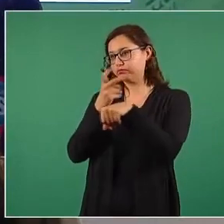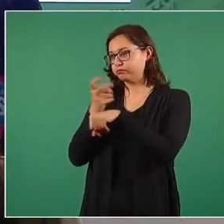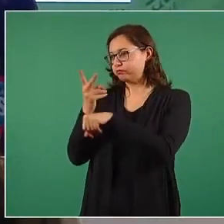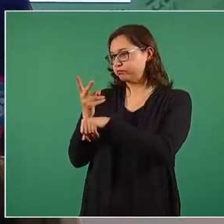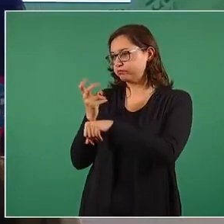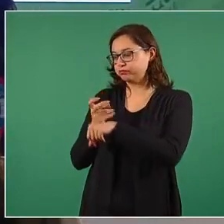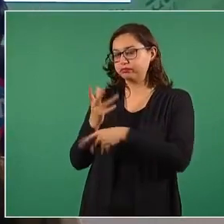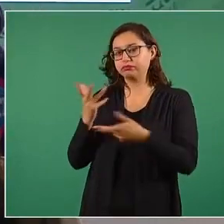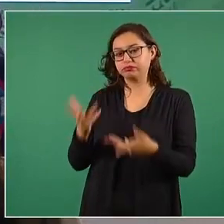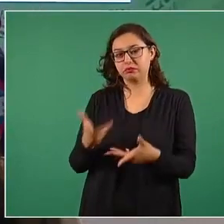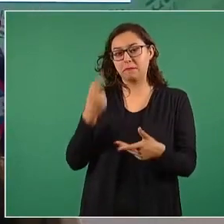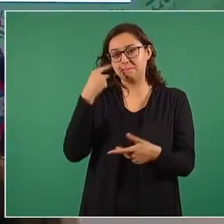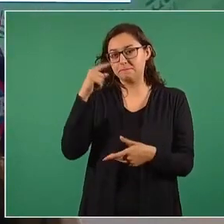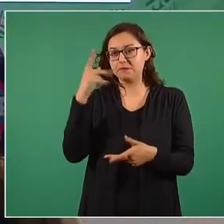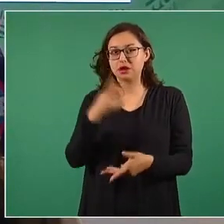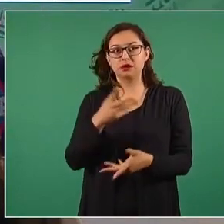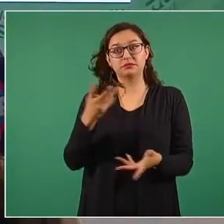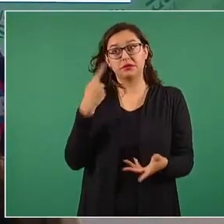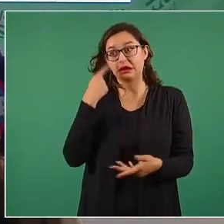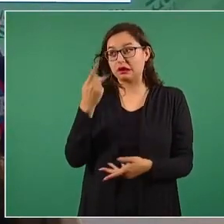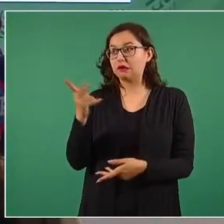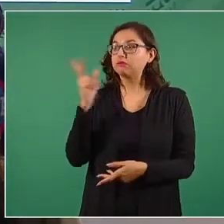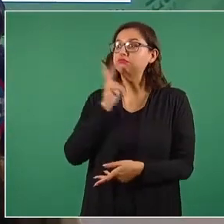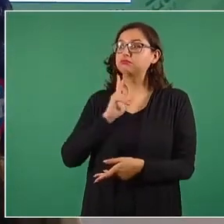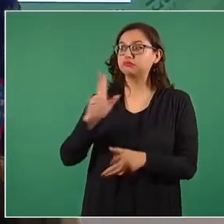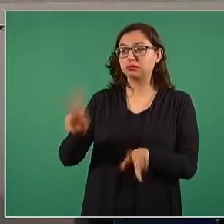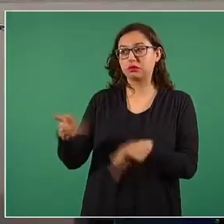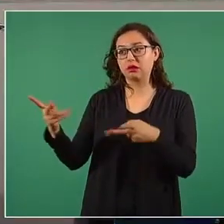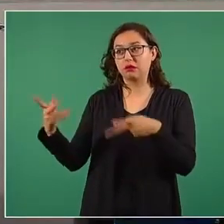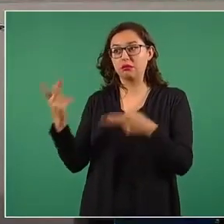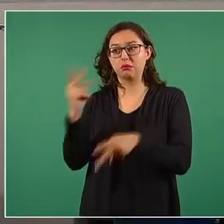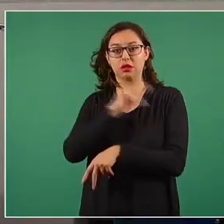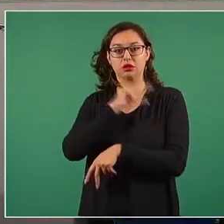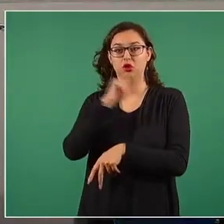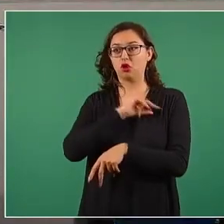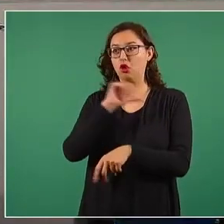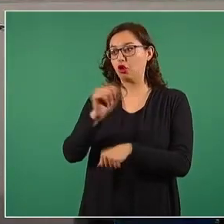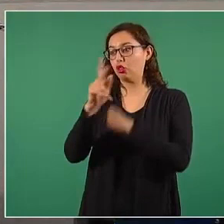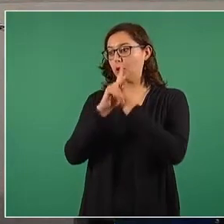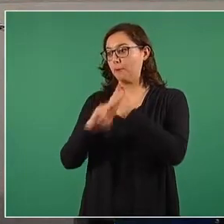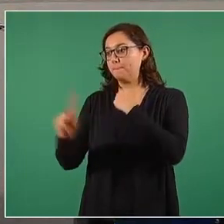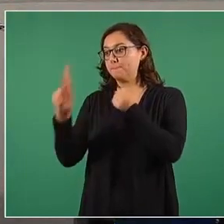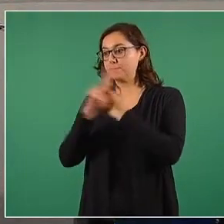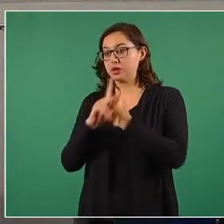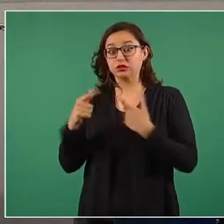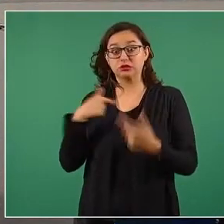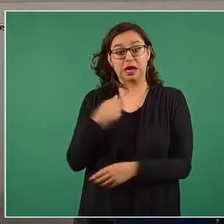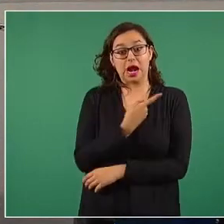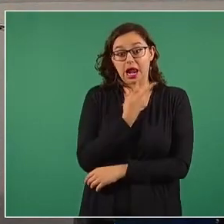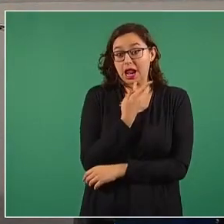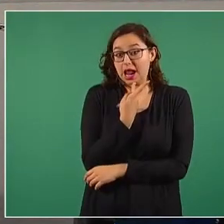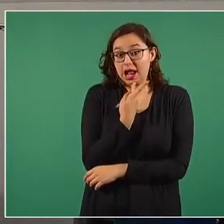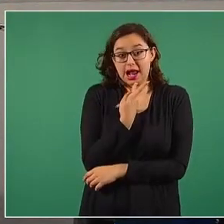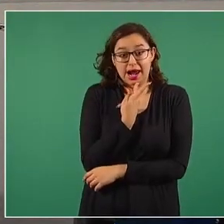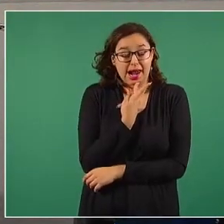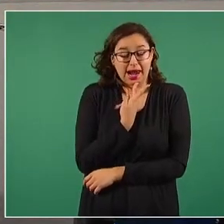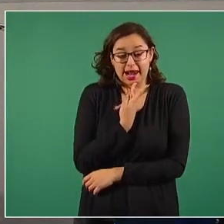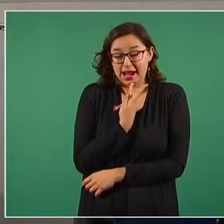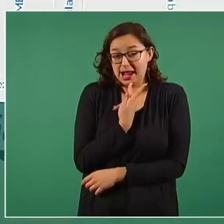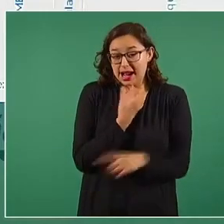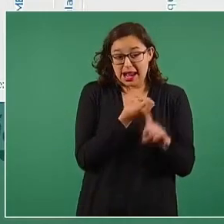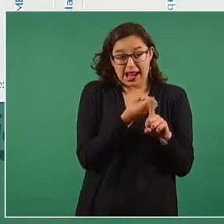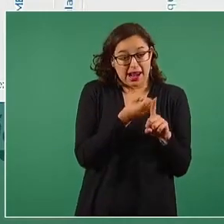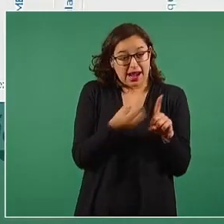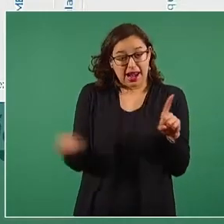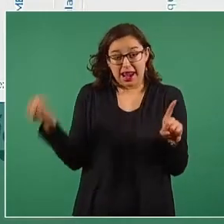quieren entregar el petróleo a particulares, a extranjeros. Y no paraba yo,